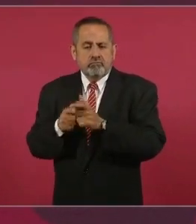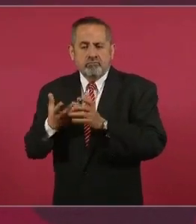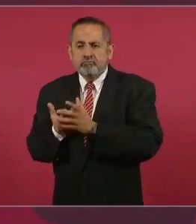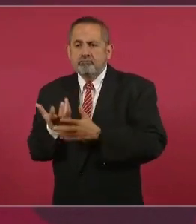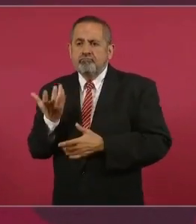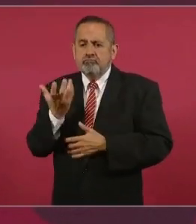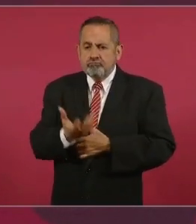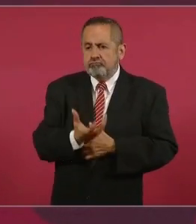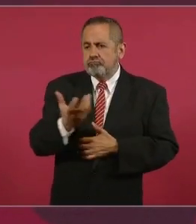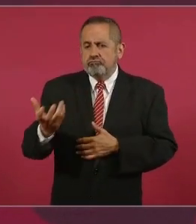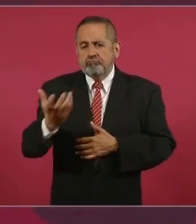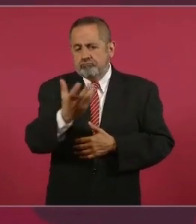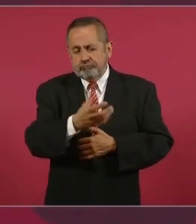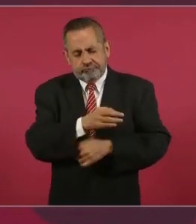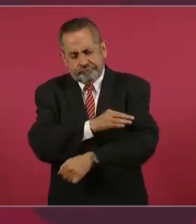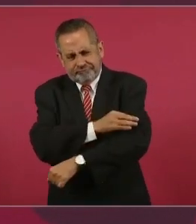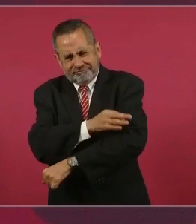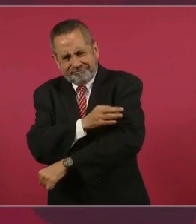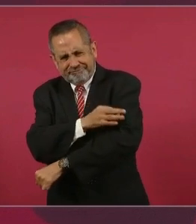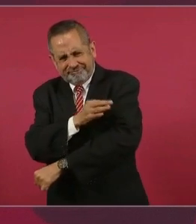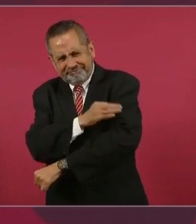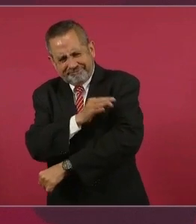crearon, vacunamos